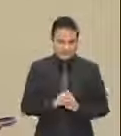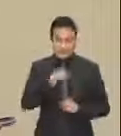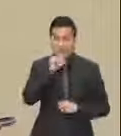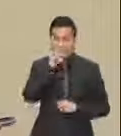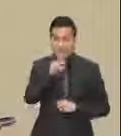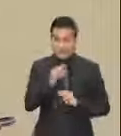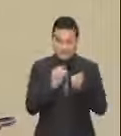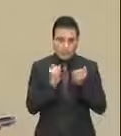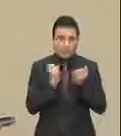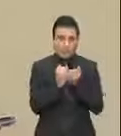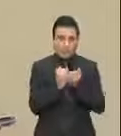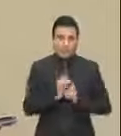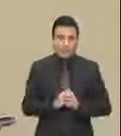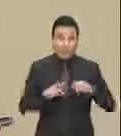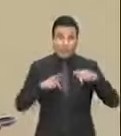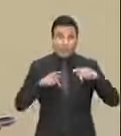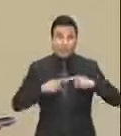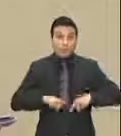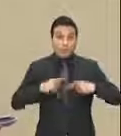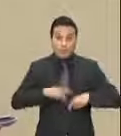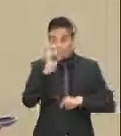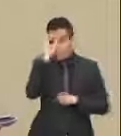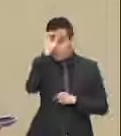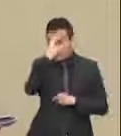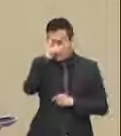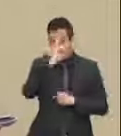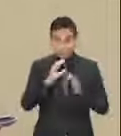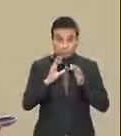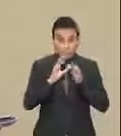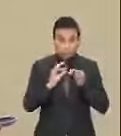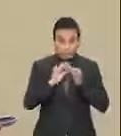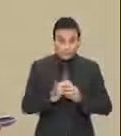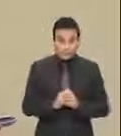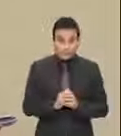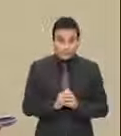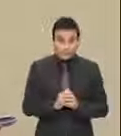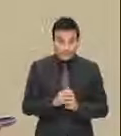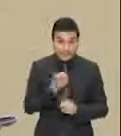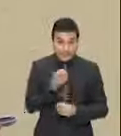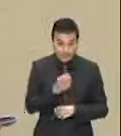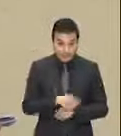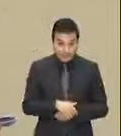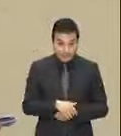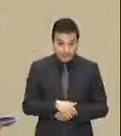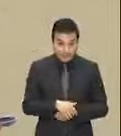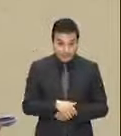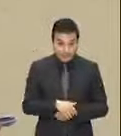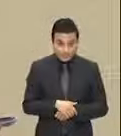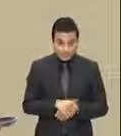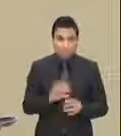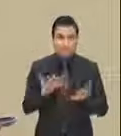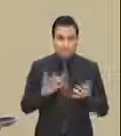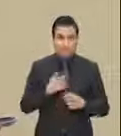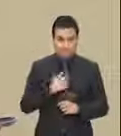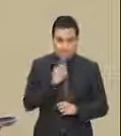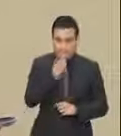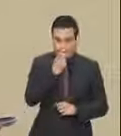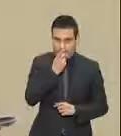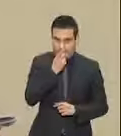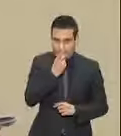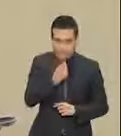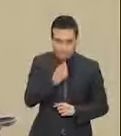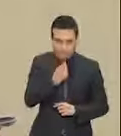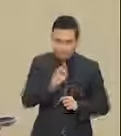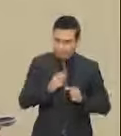observaciones que la ciudadanía le ha hecho al padrón electoral ya la lista nominal impiden lo digo categóricamente